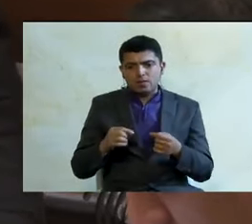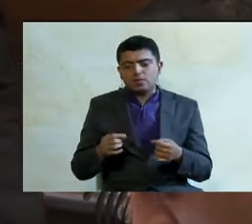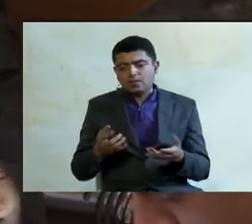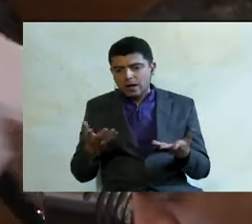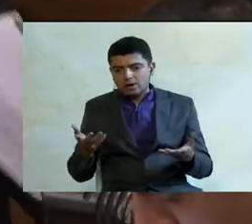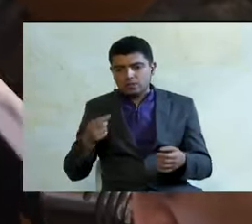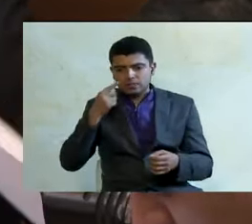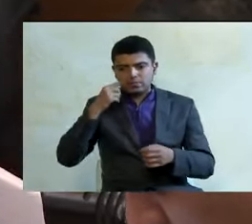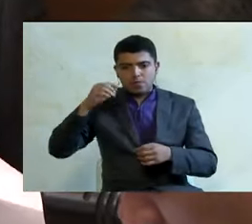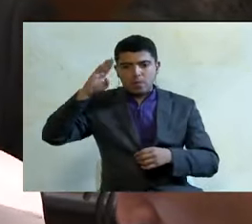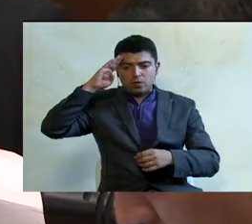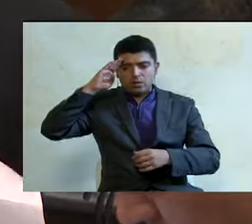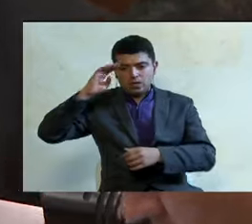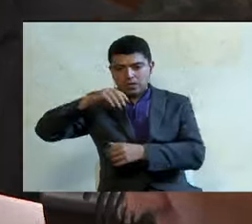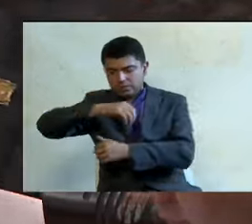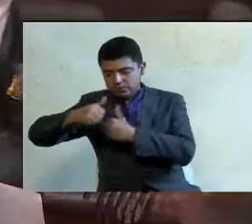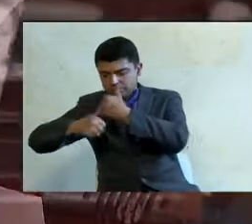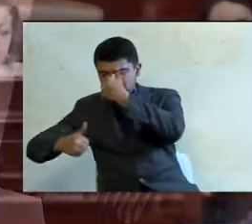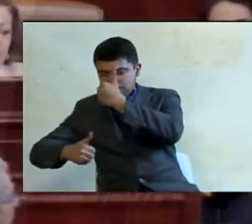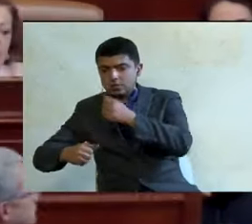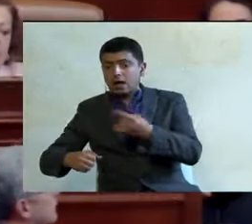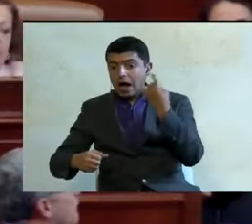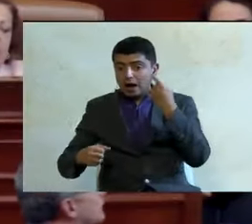patria Muchas gracias